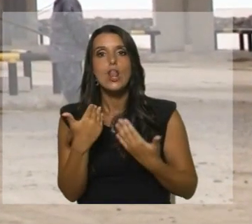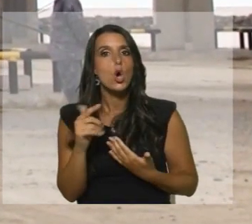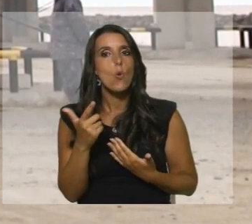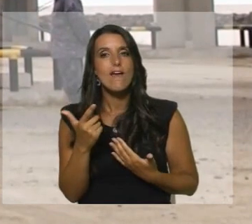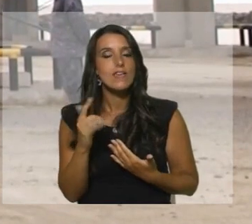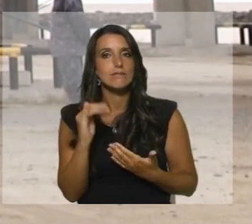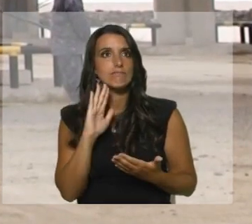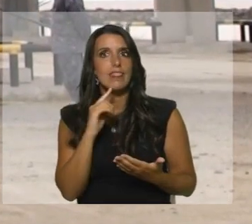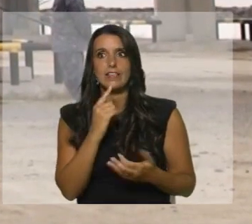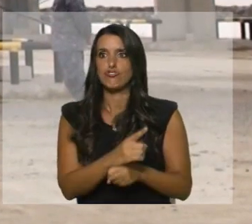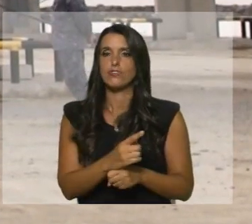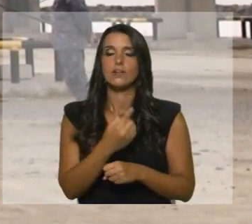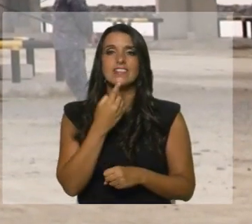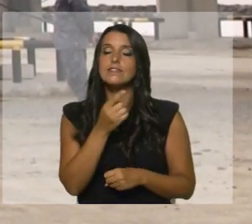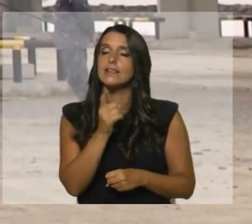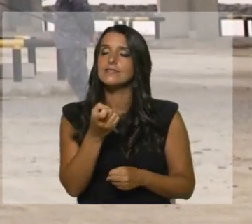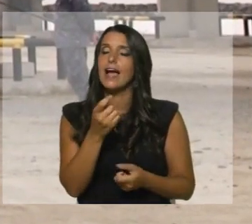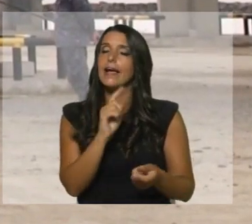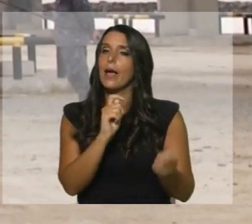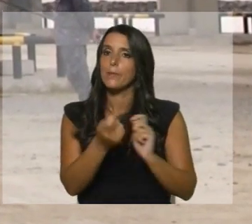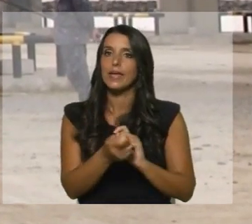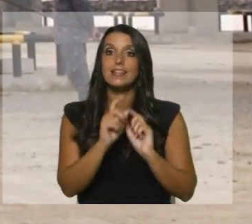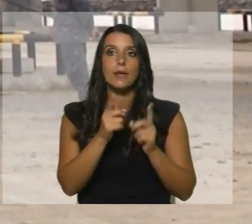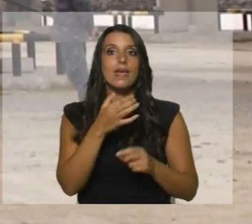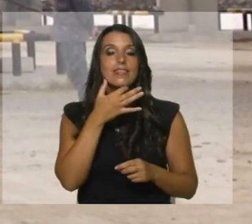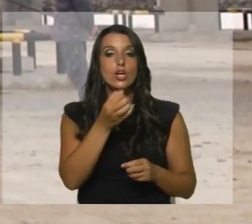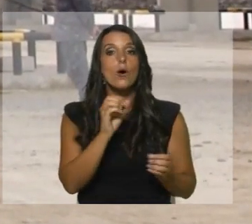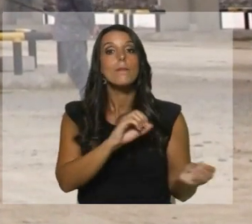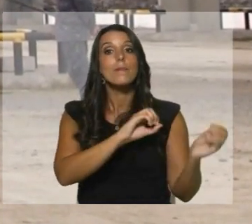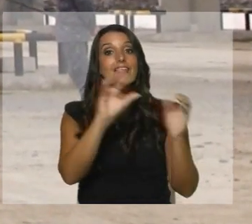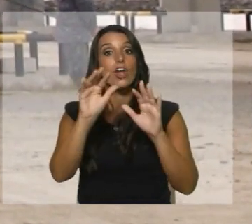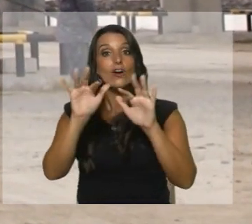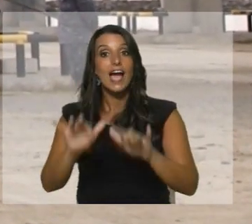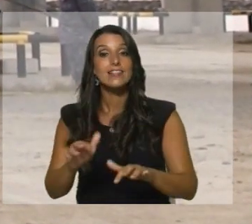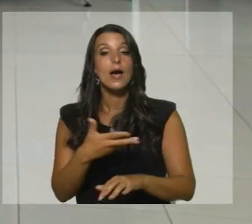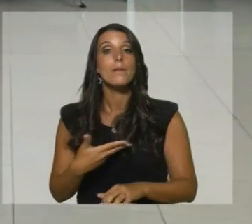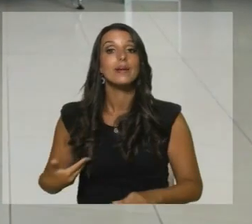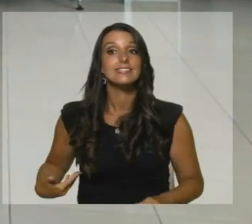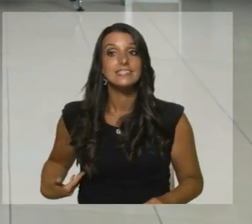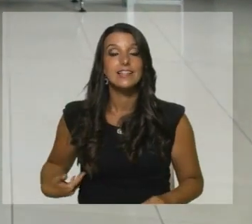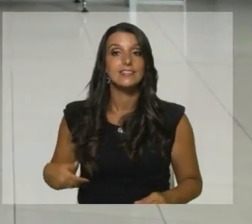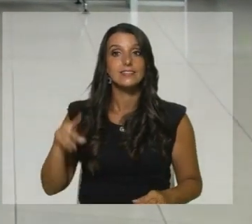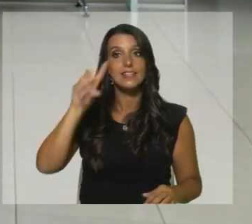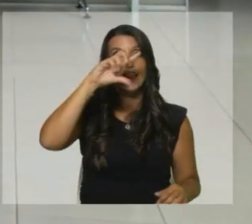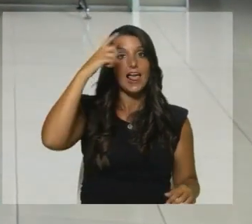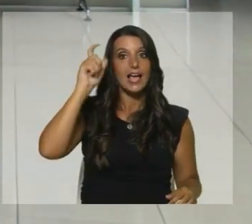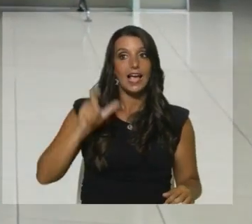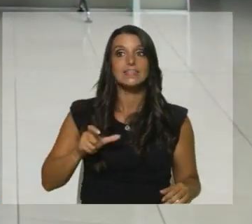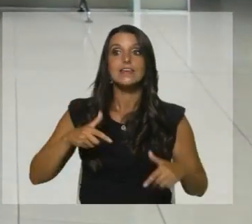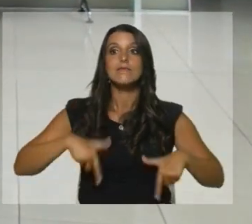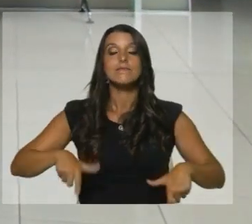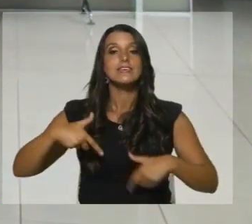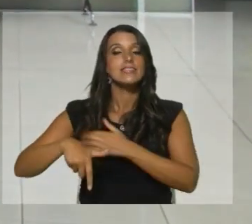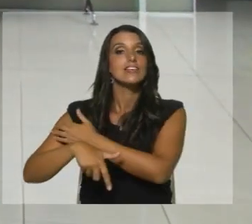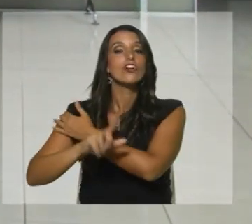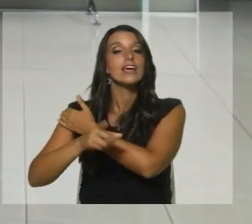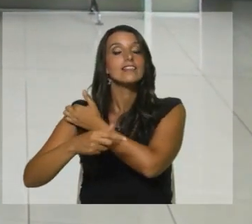esta medida y entienden que se debe rever en tal sentido enviaron una carta al presidente de la república Luis la calle Pou y los ministros